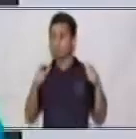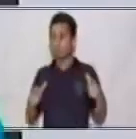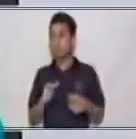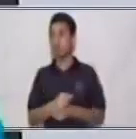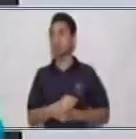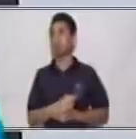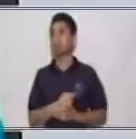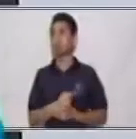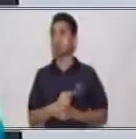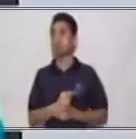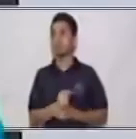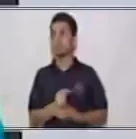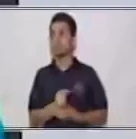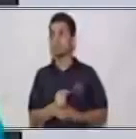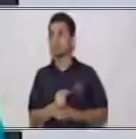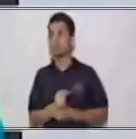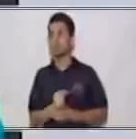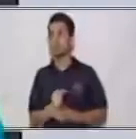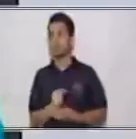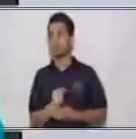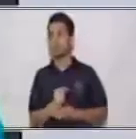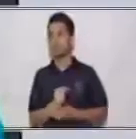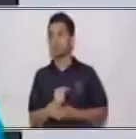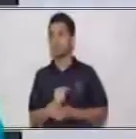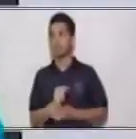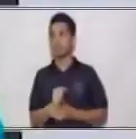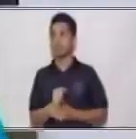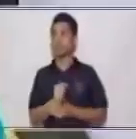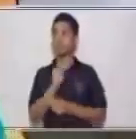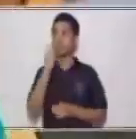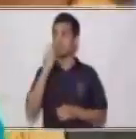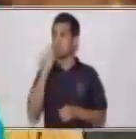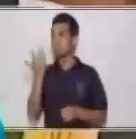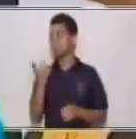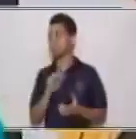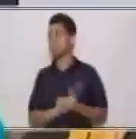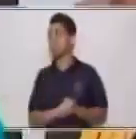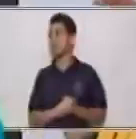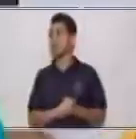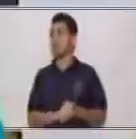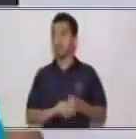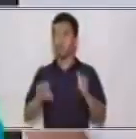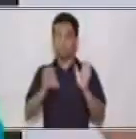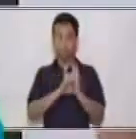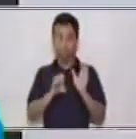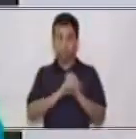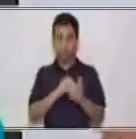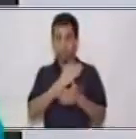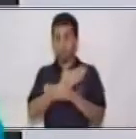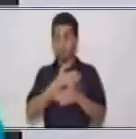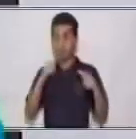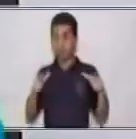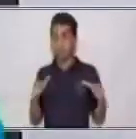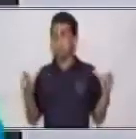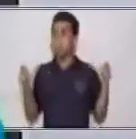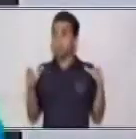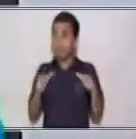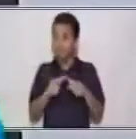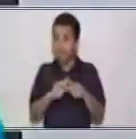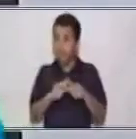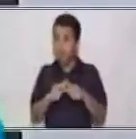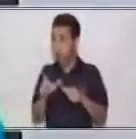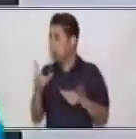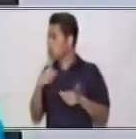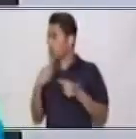pastel. Pero tendríamos que ver, si el pastel es pequeño, no nos